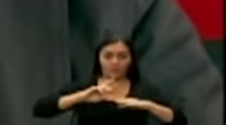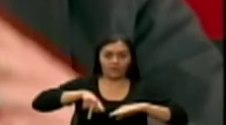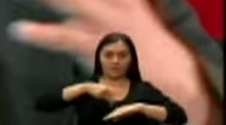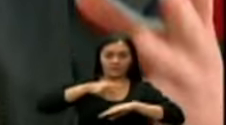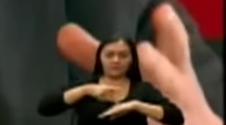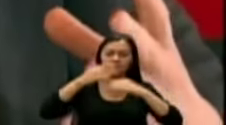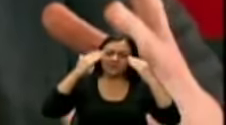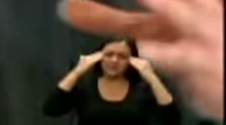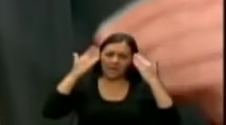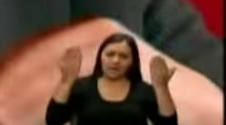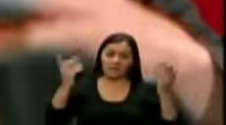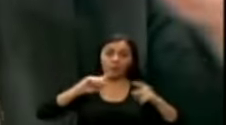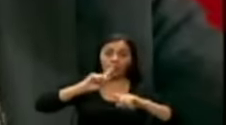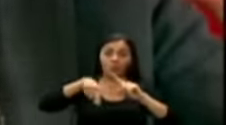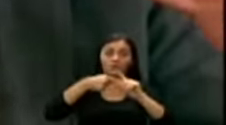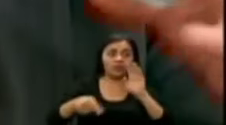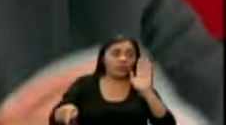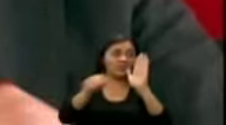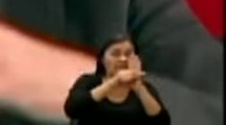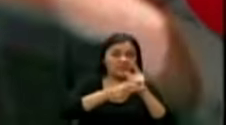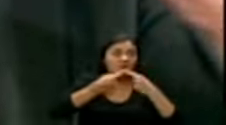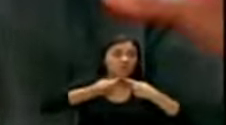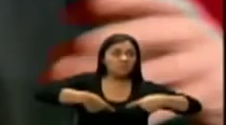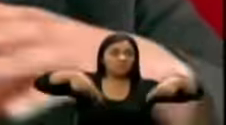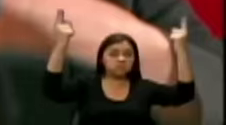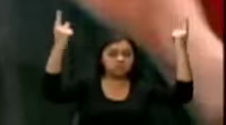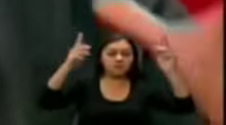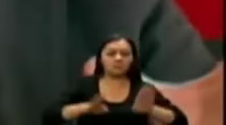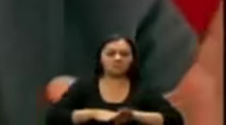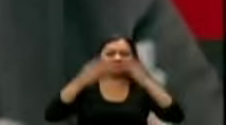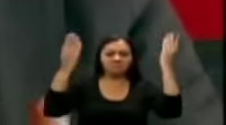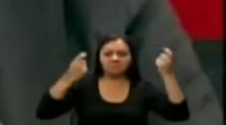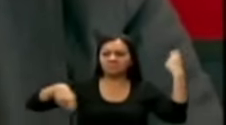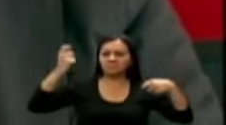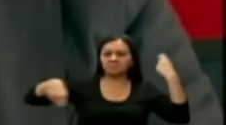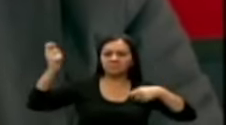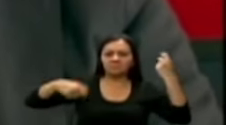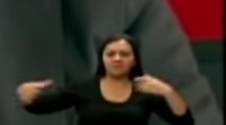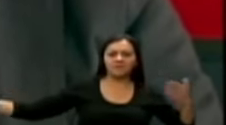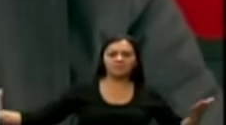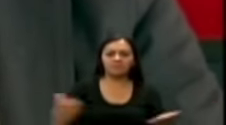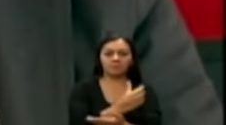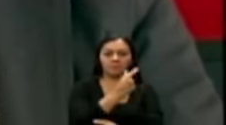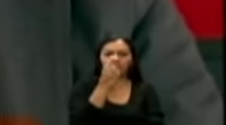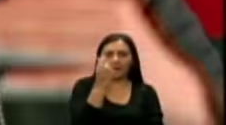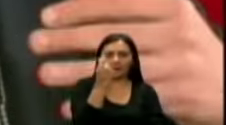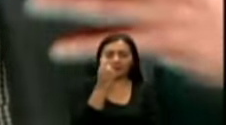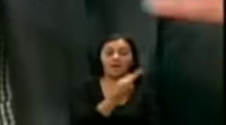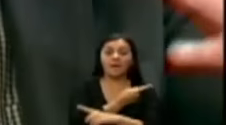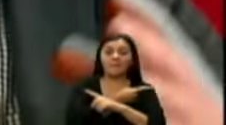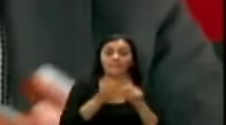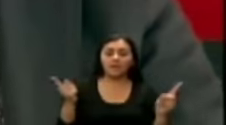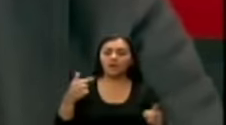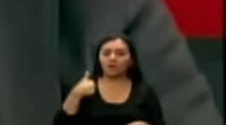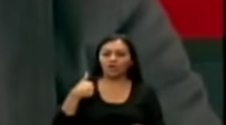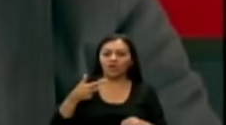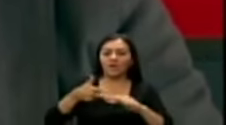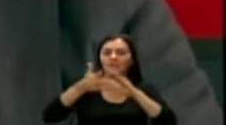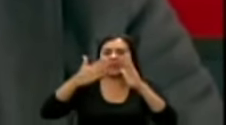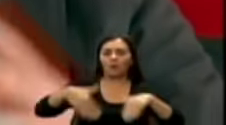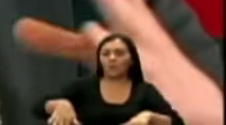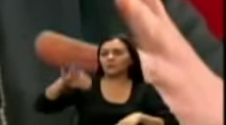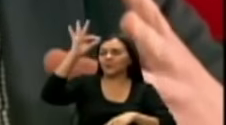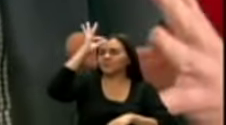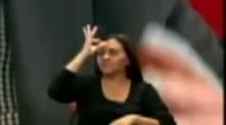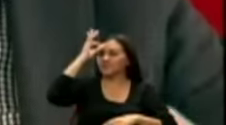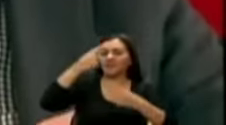vende mucho más un escándalo de corrupción, de sexo, que involucra a un político, que la inauguración de un hospital